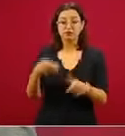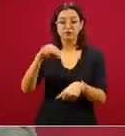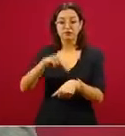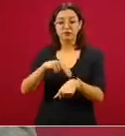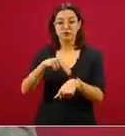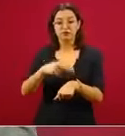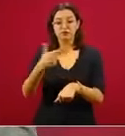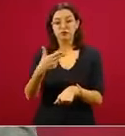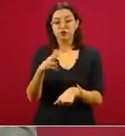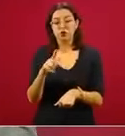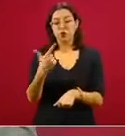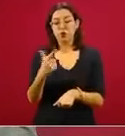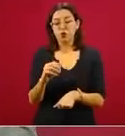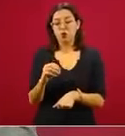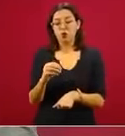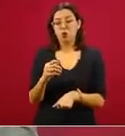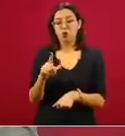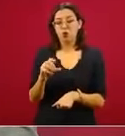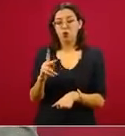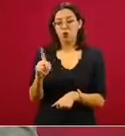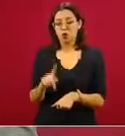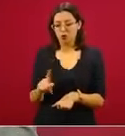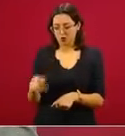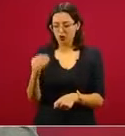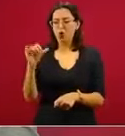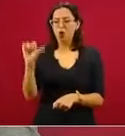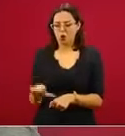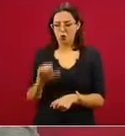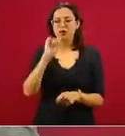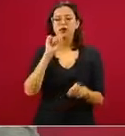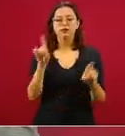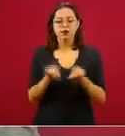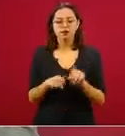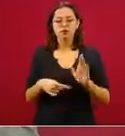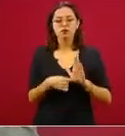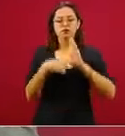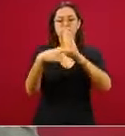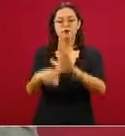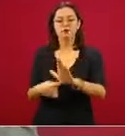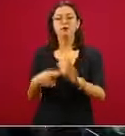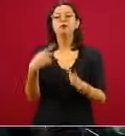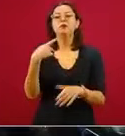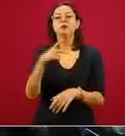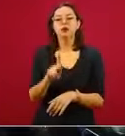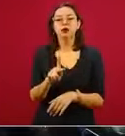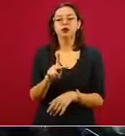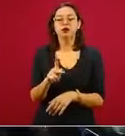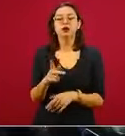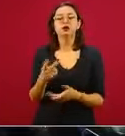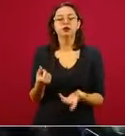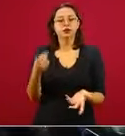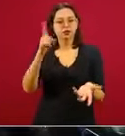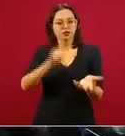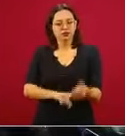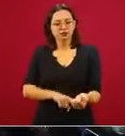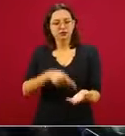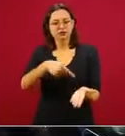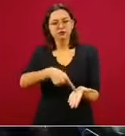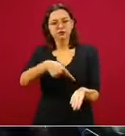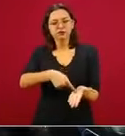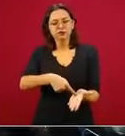Hugo López-Gatell y que hoy no faltará, trae consigo la emergencia de un